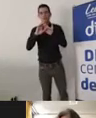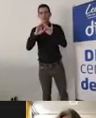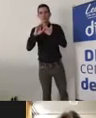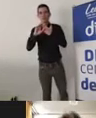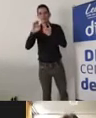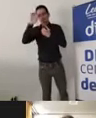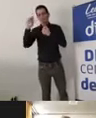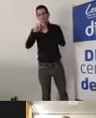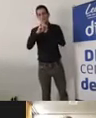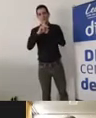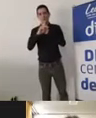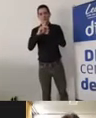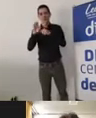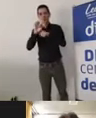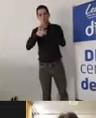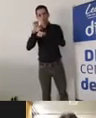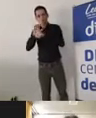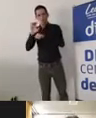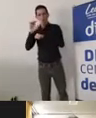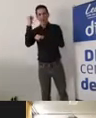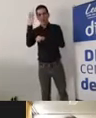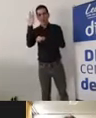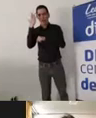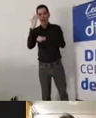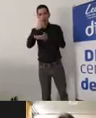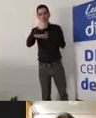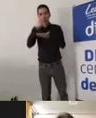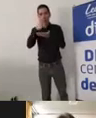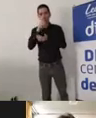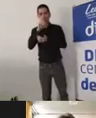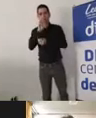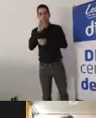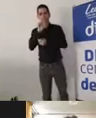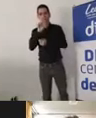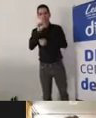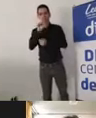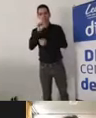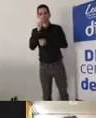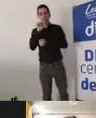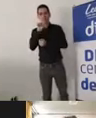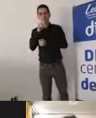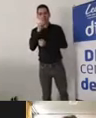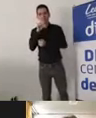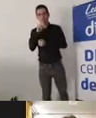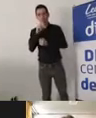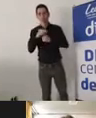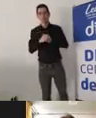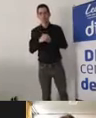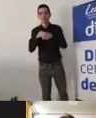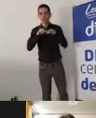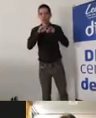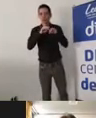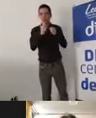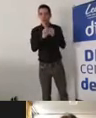Colombia, siguiente, en Washington también, por todo el trabajo a nivel social y político, y ahí ya arrancamos la siguiente etapa de